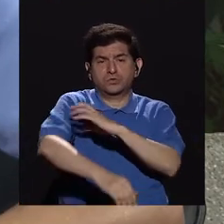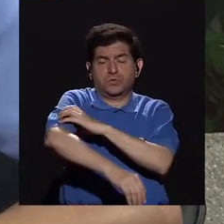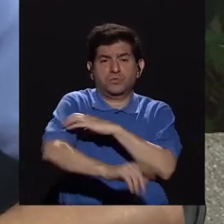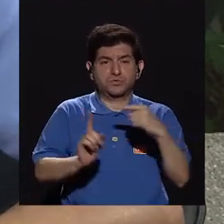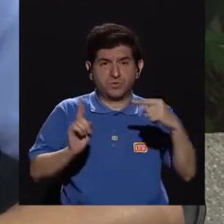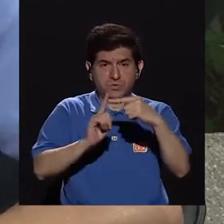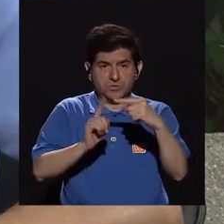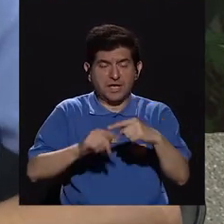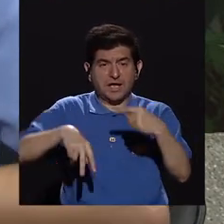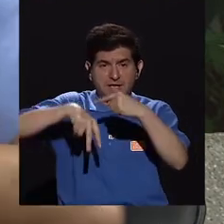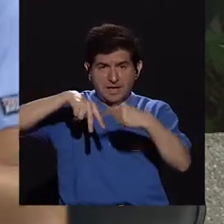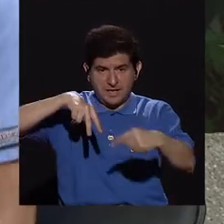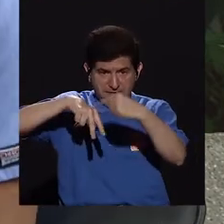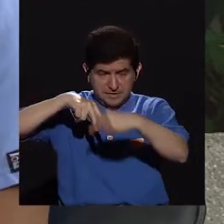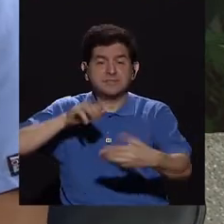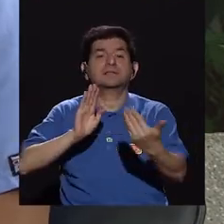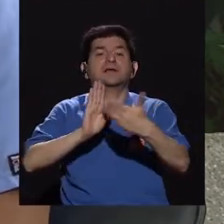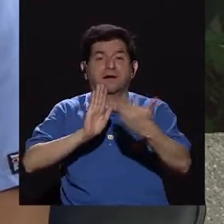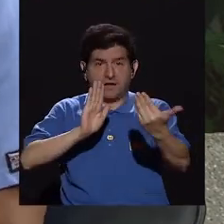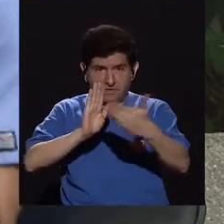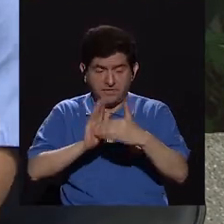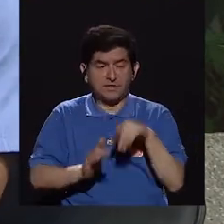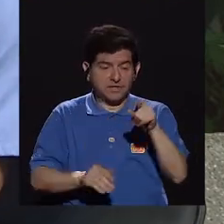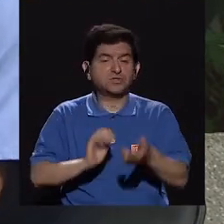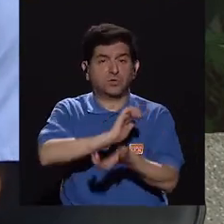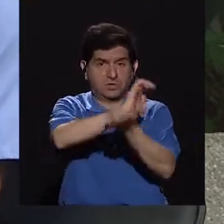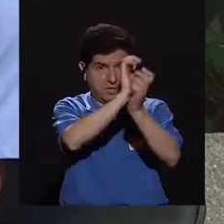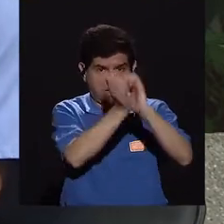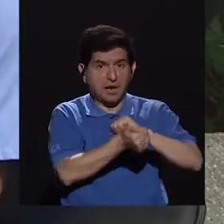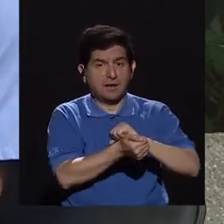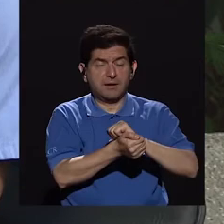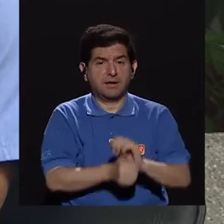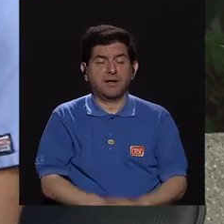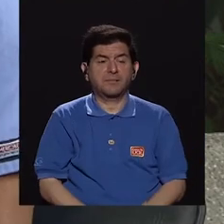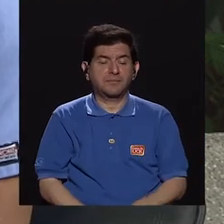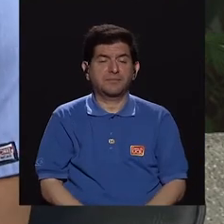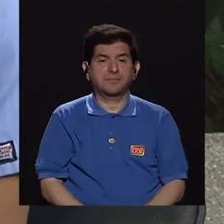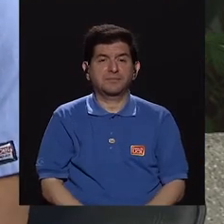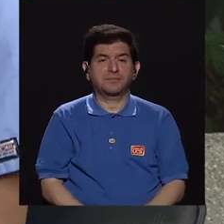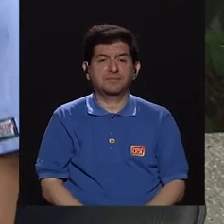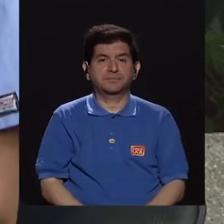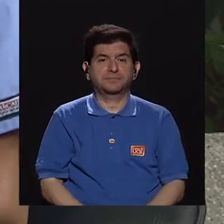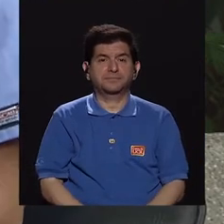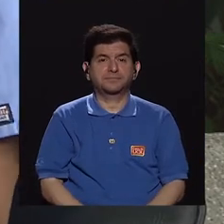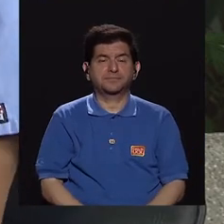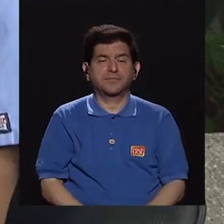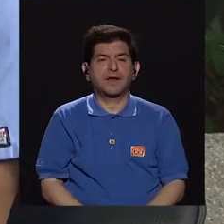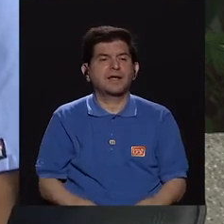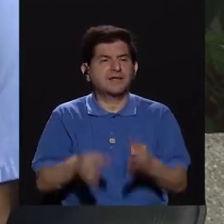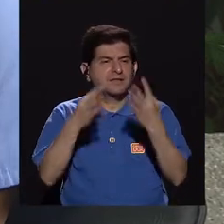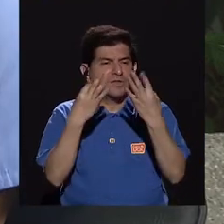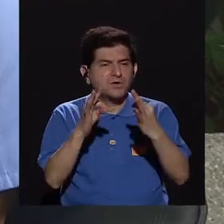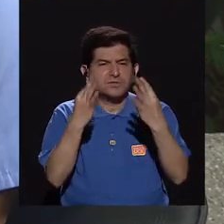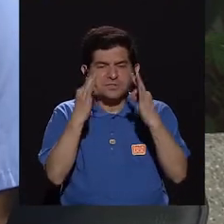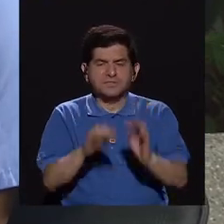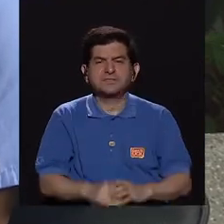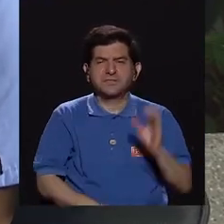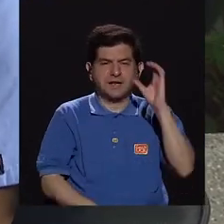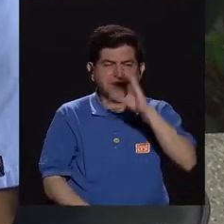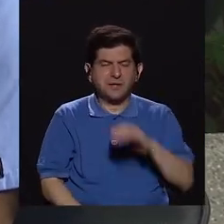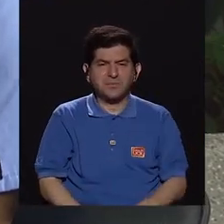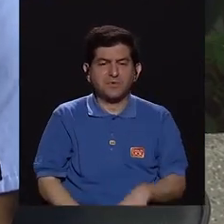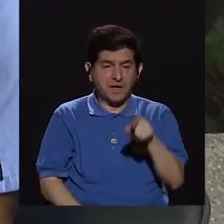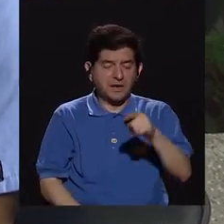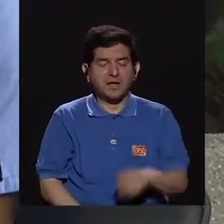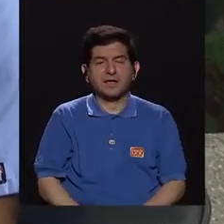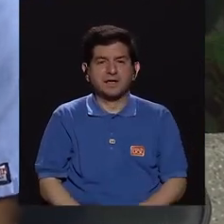inclusive hasta los miembros inferiores, se van a ver afectados por ese cambio en esa alteración. Entonces, buscar justamente